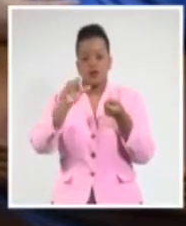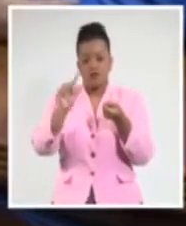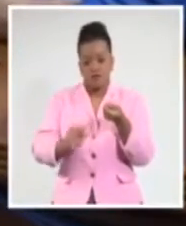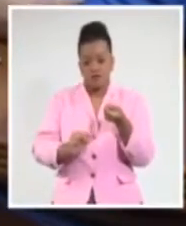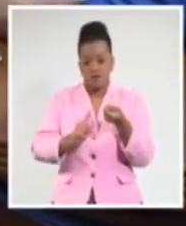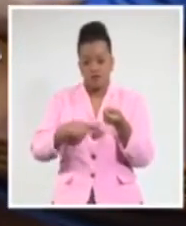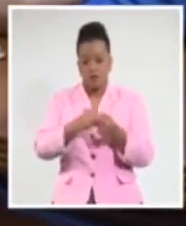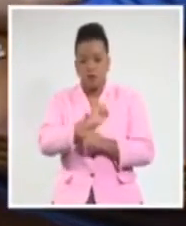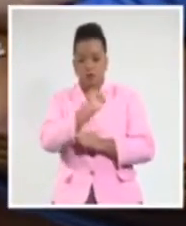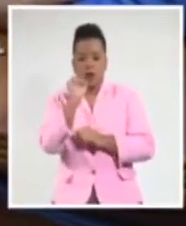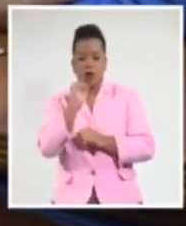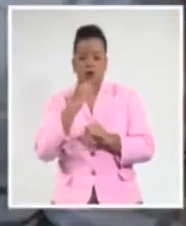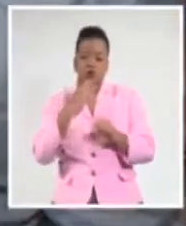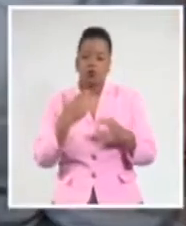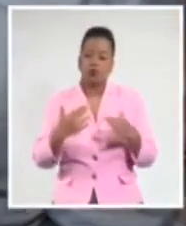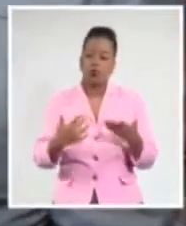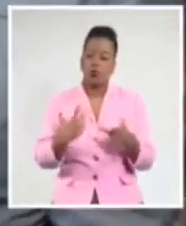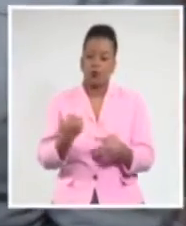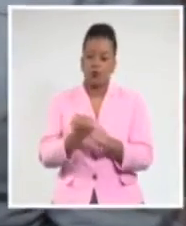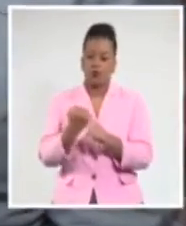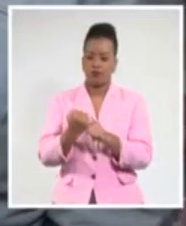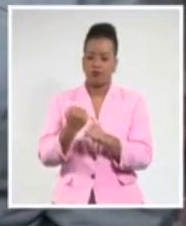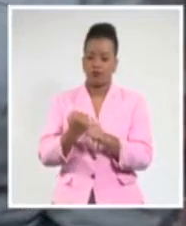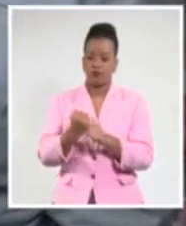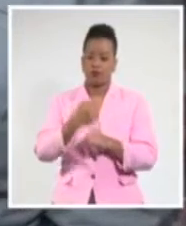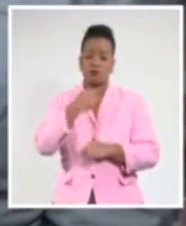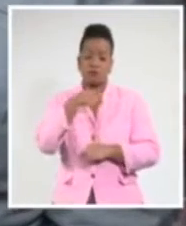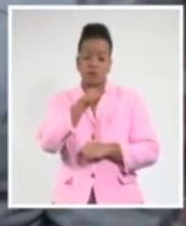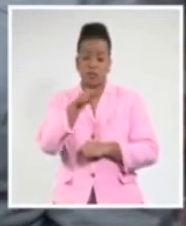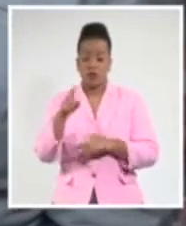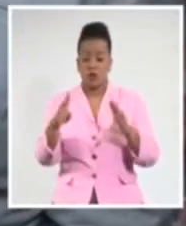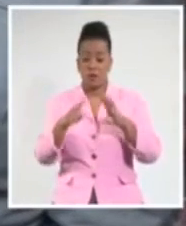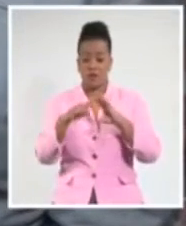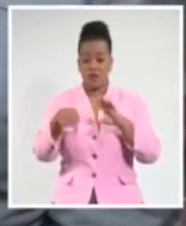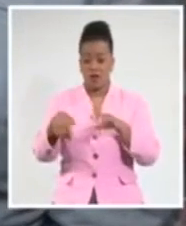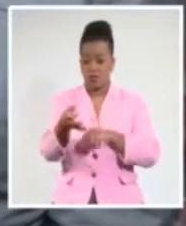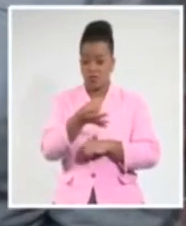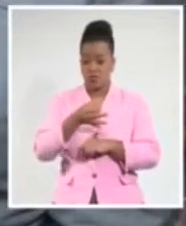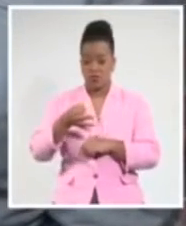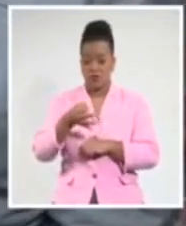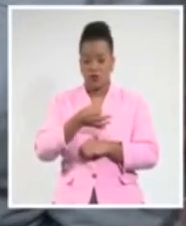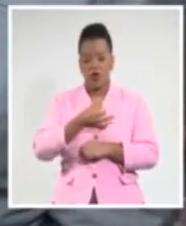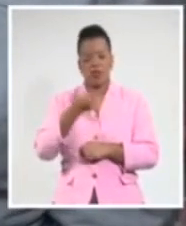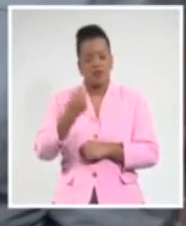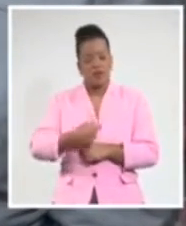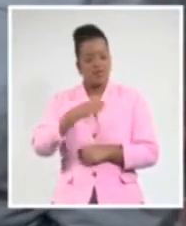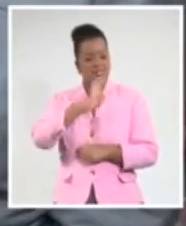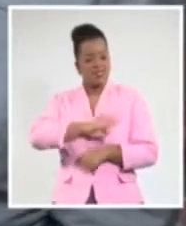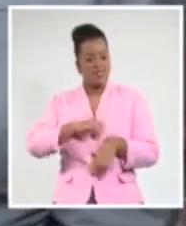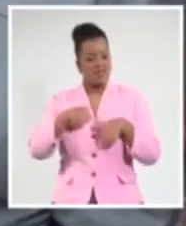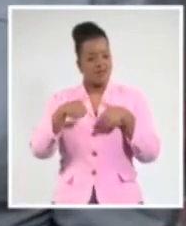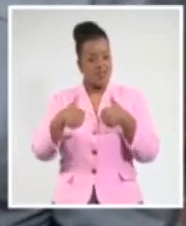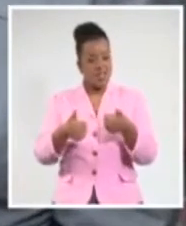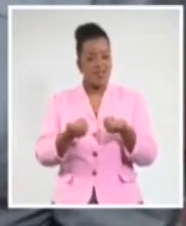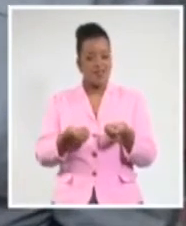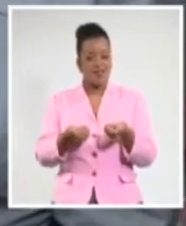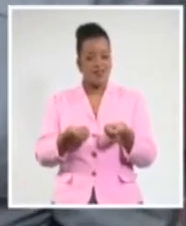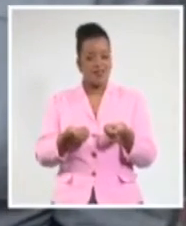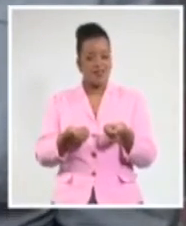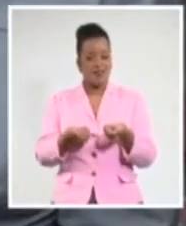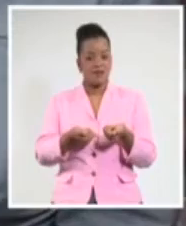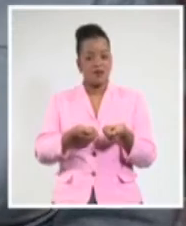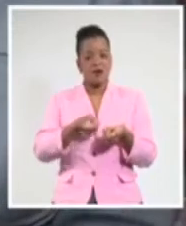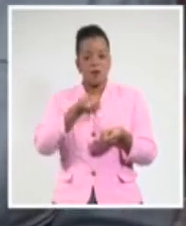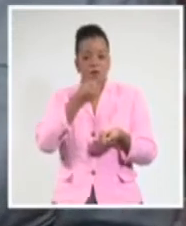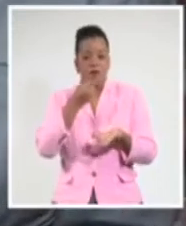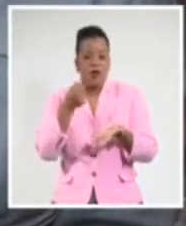logramos que el yaguajayense sienta que le está llegando a su mesa,